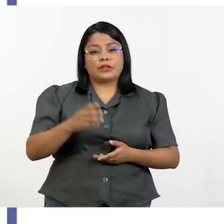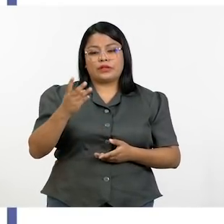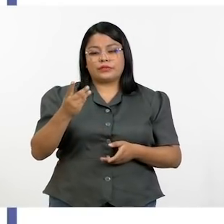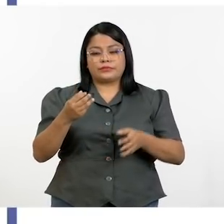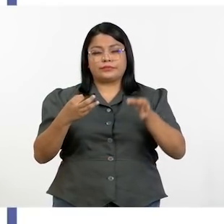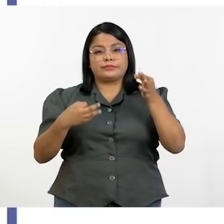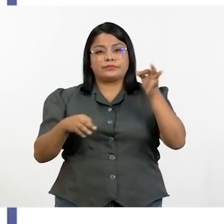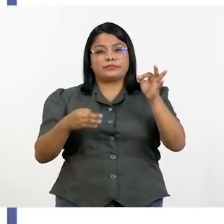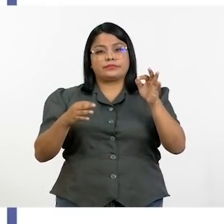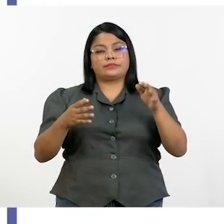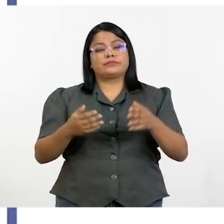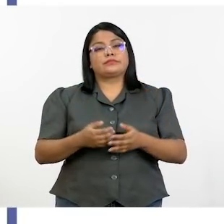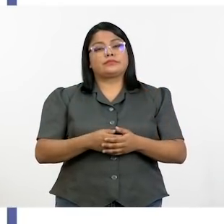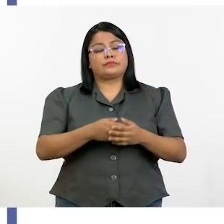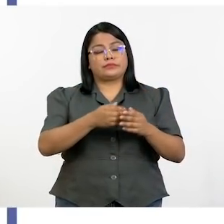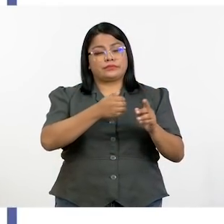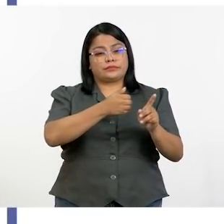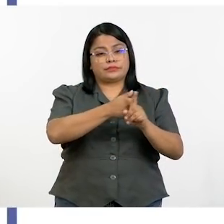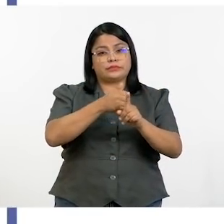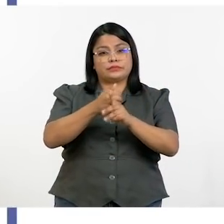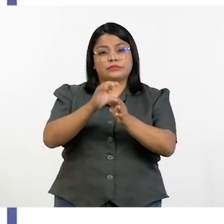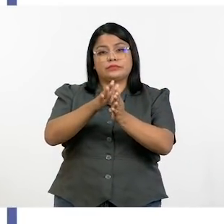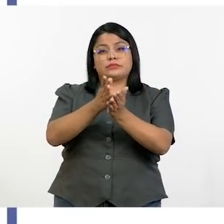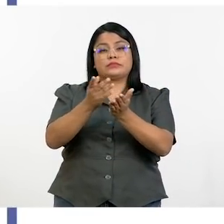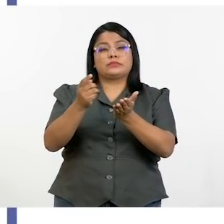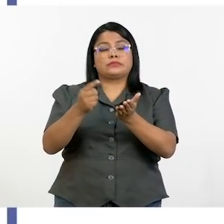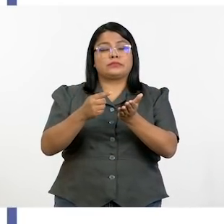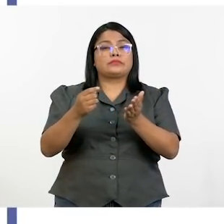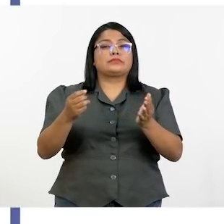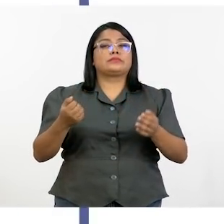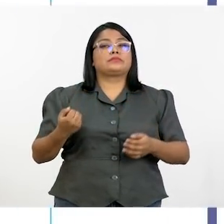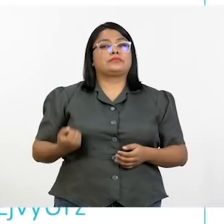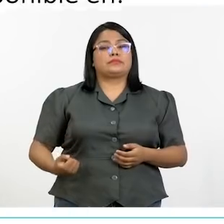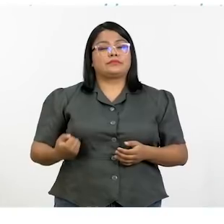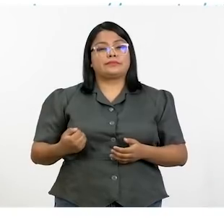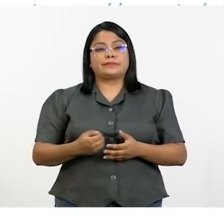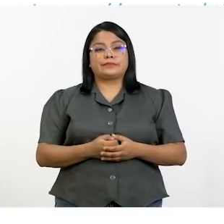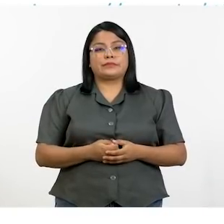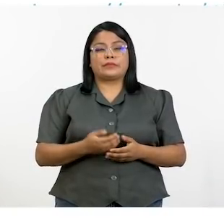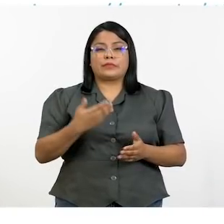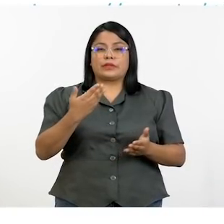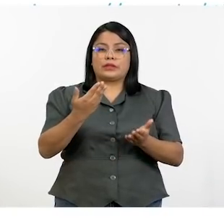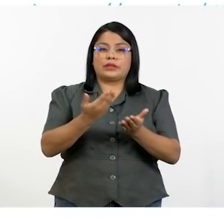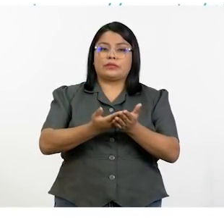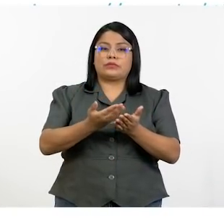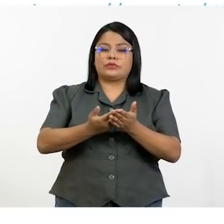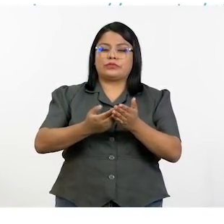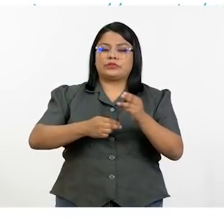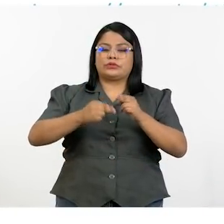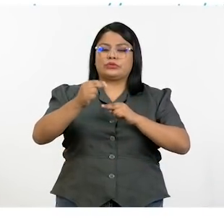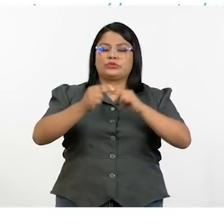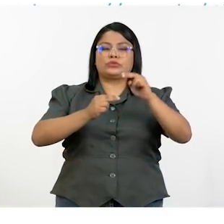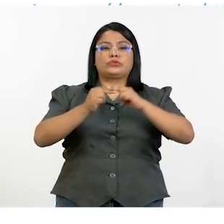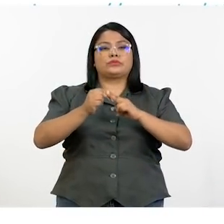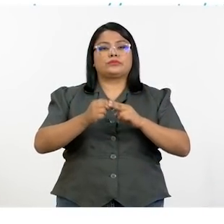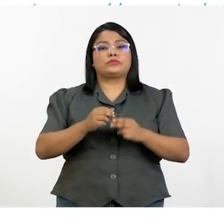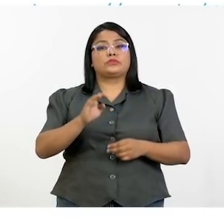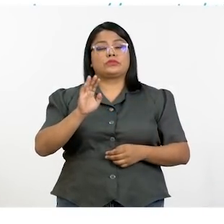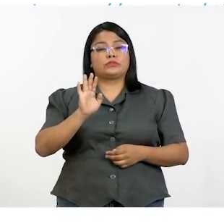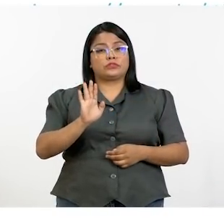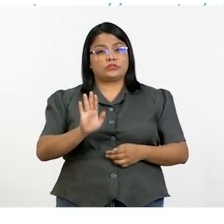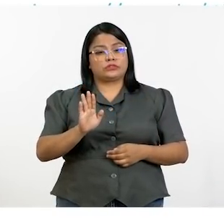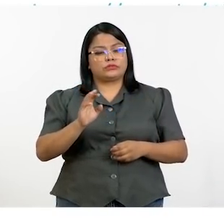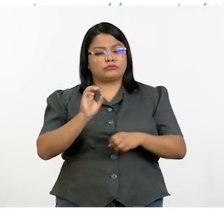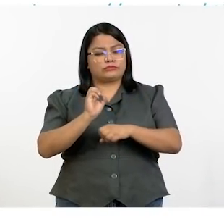los números de páginas correspondientes al libro de texto del estudiantado, el propósito de la construcción con